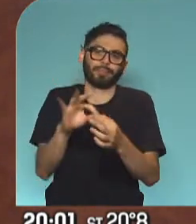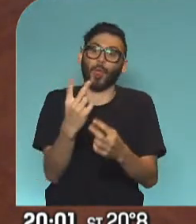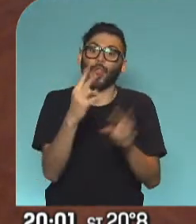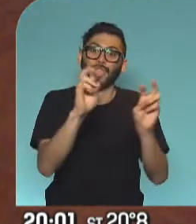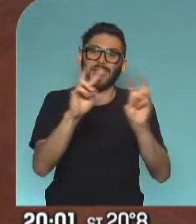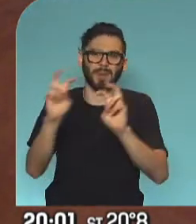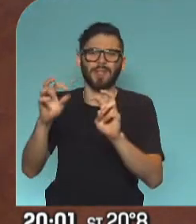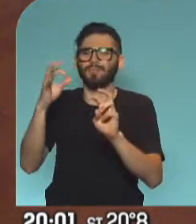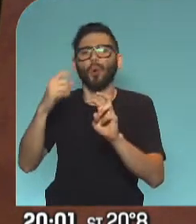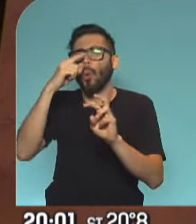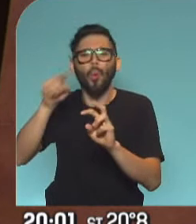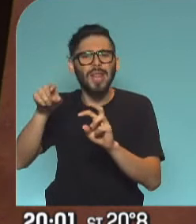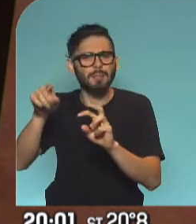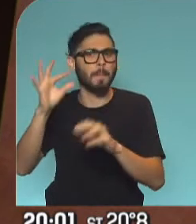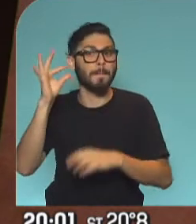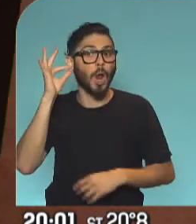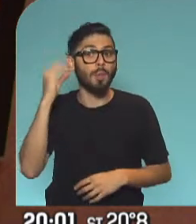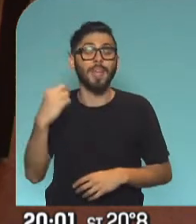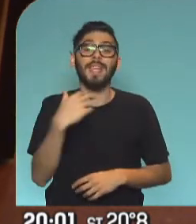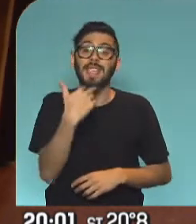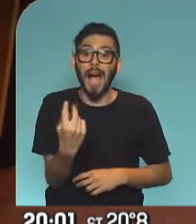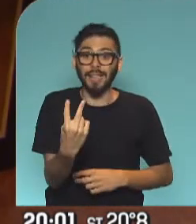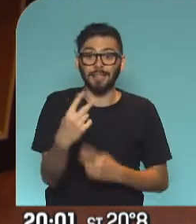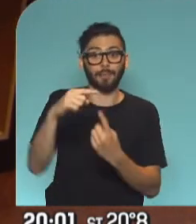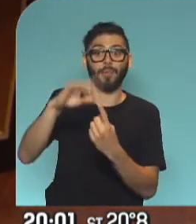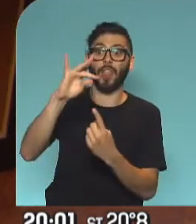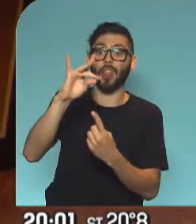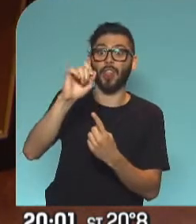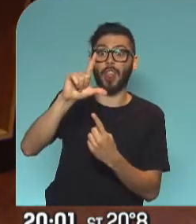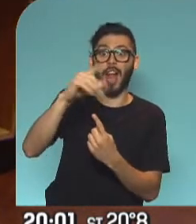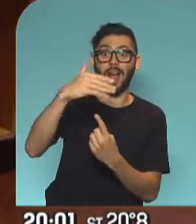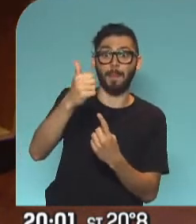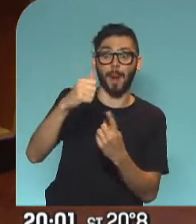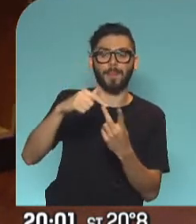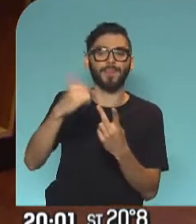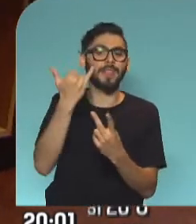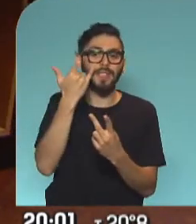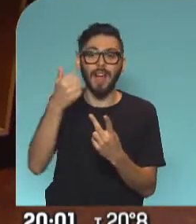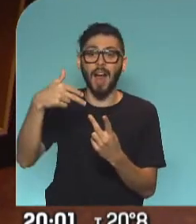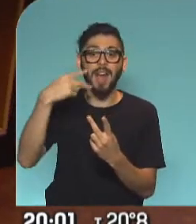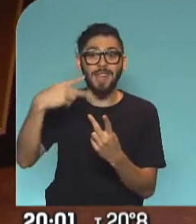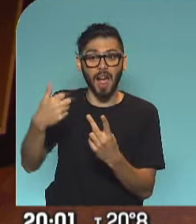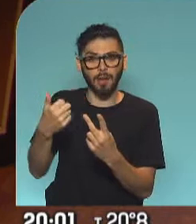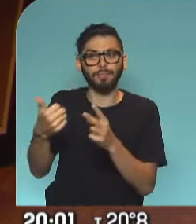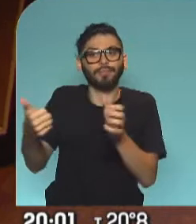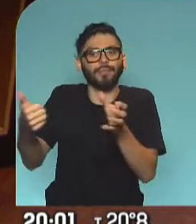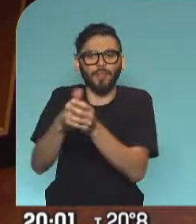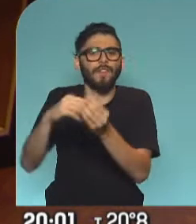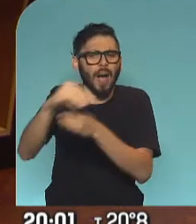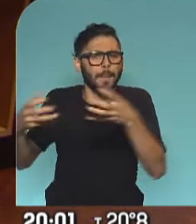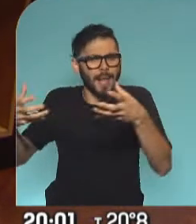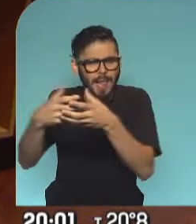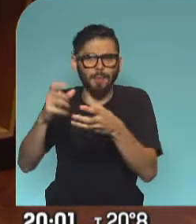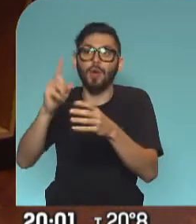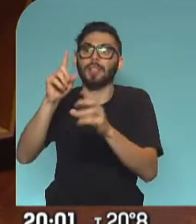quedar con el último, con Diego Armando Maradona, porque incluso sus hijas Dalma y Yanina estuvieron esta tarde y dicen que ha pasado una tarde en familia más allá de estar intervención. El interés por la